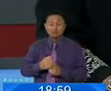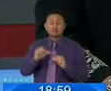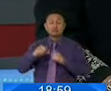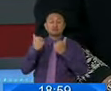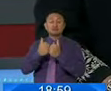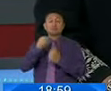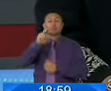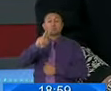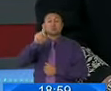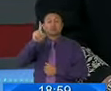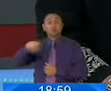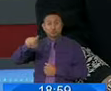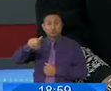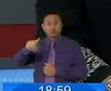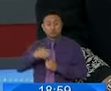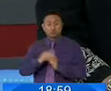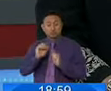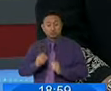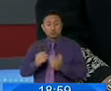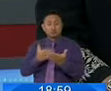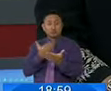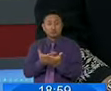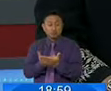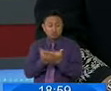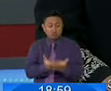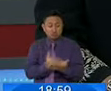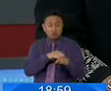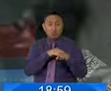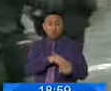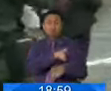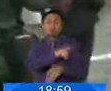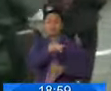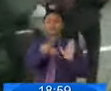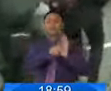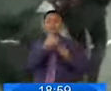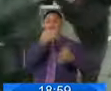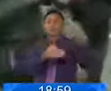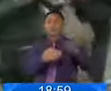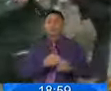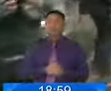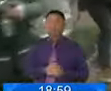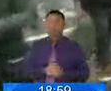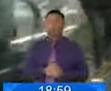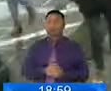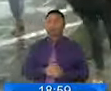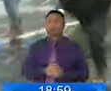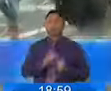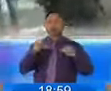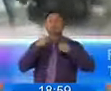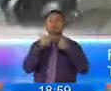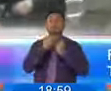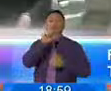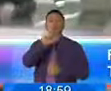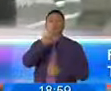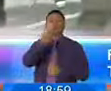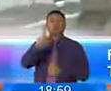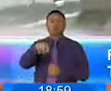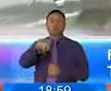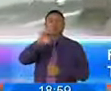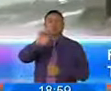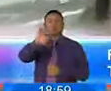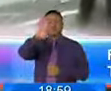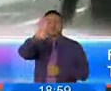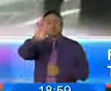entregó información que podría apoyar en la diligencia legal. Esteban Bernal, asambleísta de Creo por Azuay, cree que la